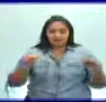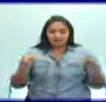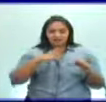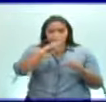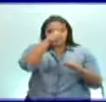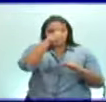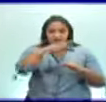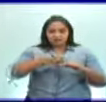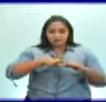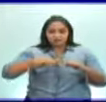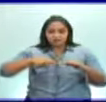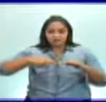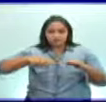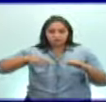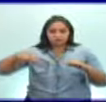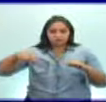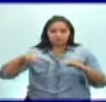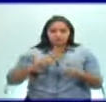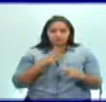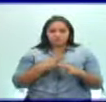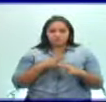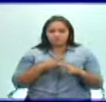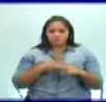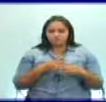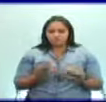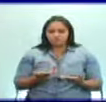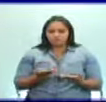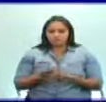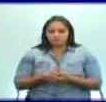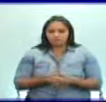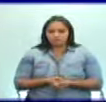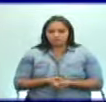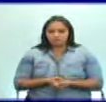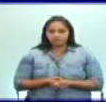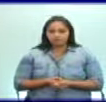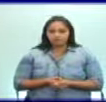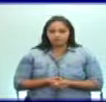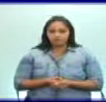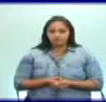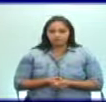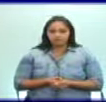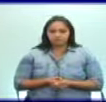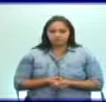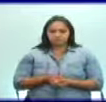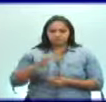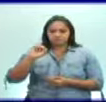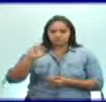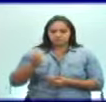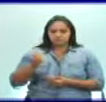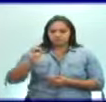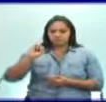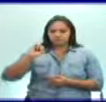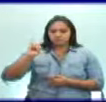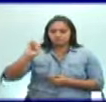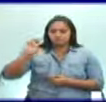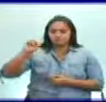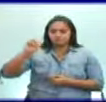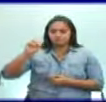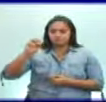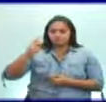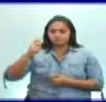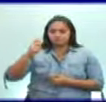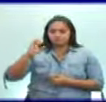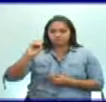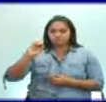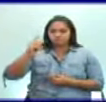acerca ilimitadamente se denomina o se llama asíntota de la función exponencial. Que en este caso específico, ¿cuál sería esta asíntota? Bueno, en este